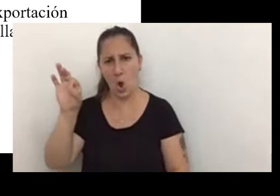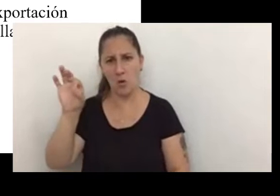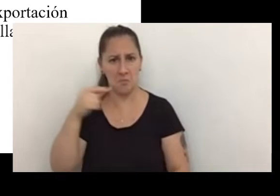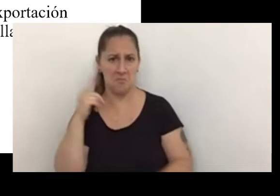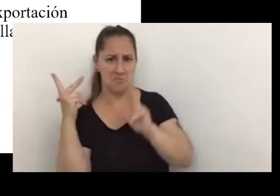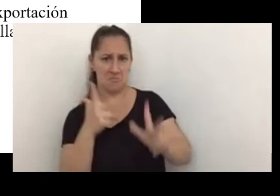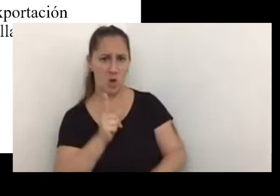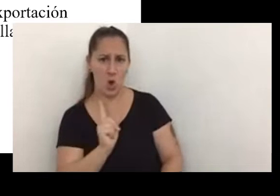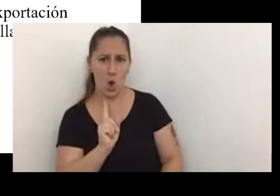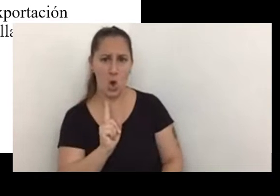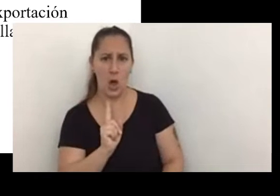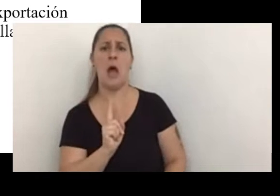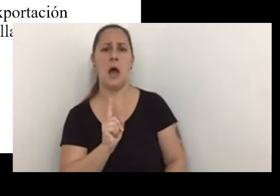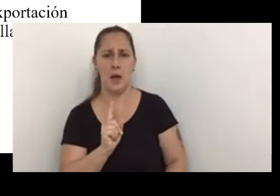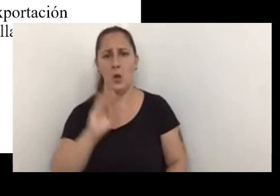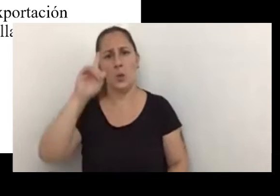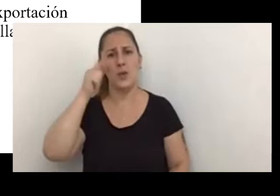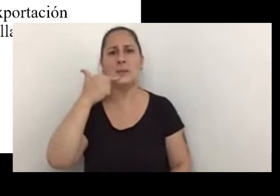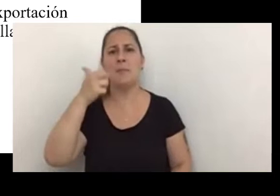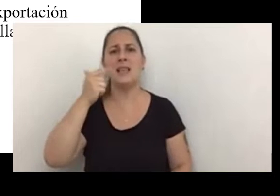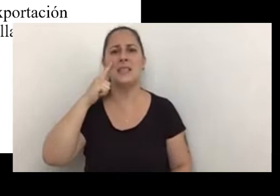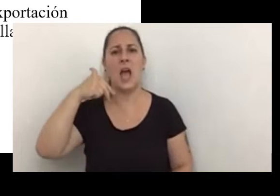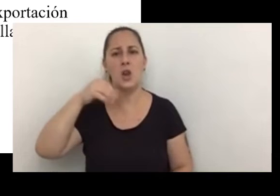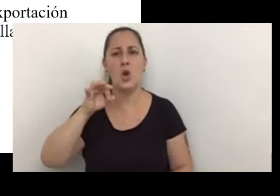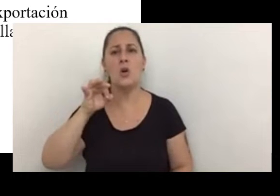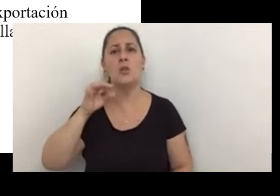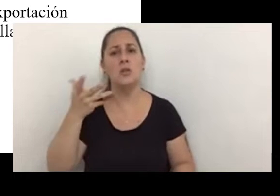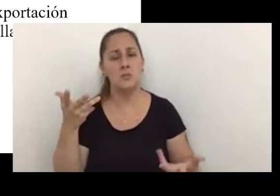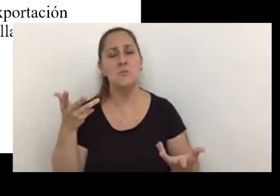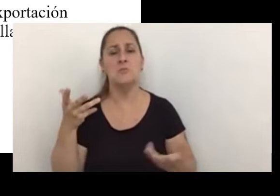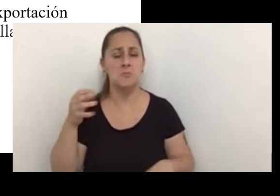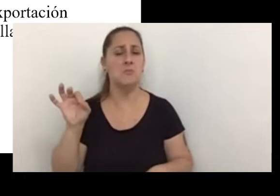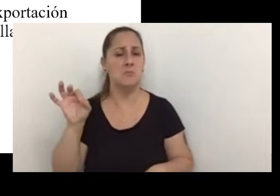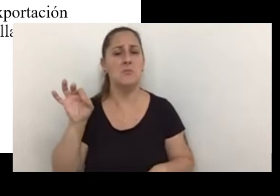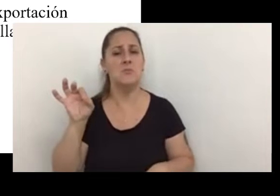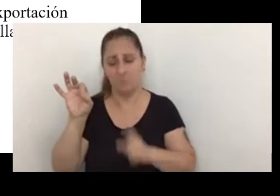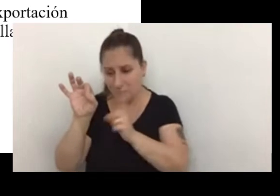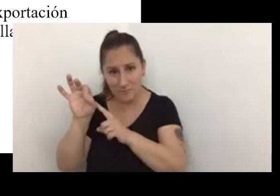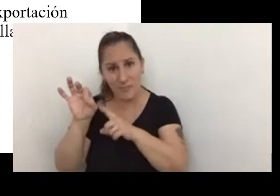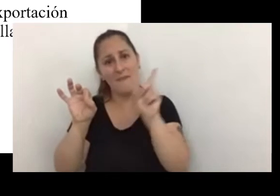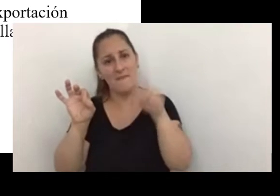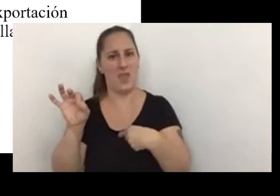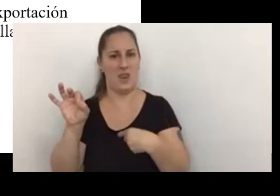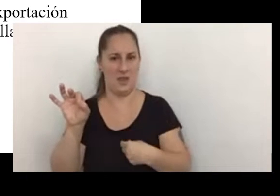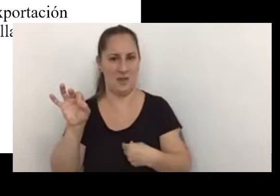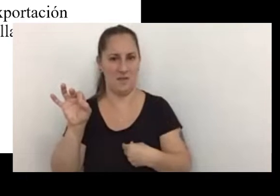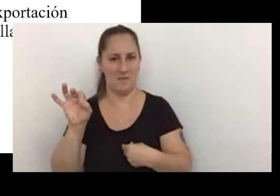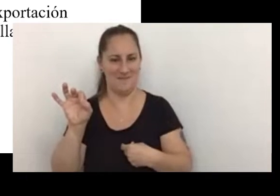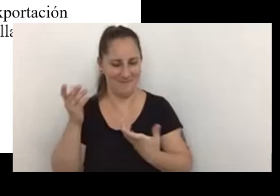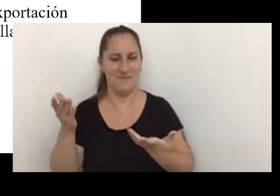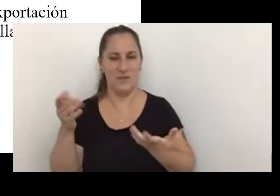ese momento Vespasiano le respondió, sin embargo, se trata de la orina. ¿Sí? Al día de hoy se lo conoce